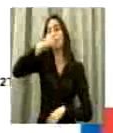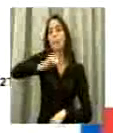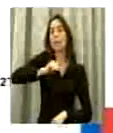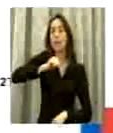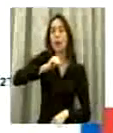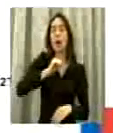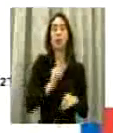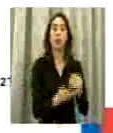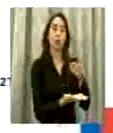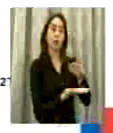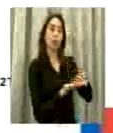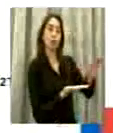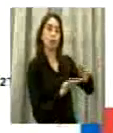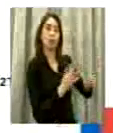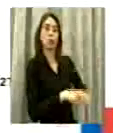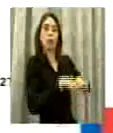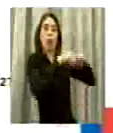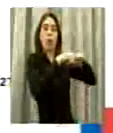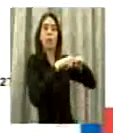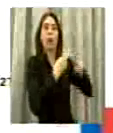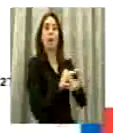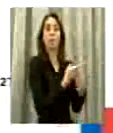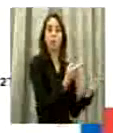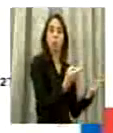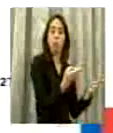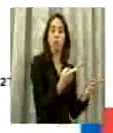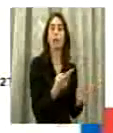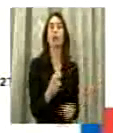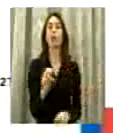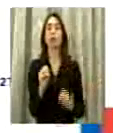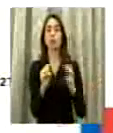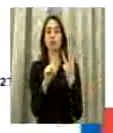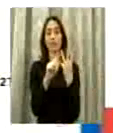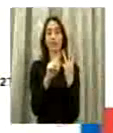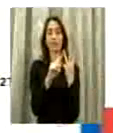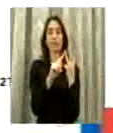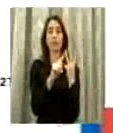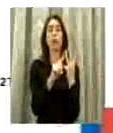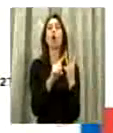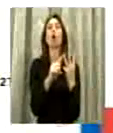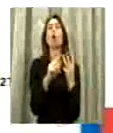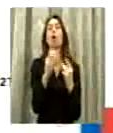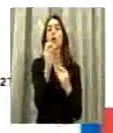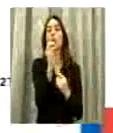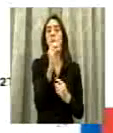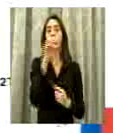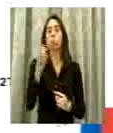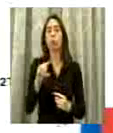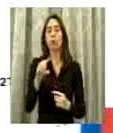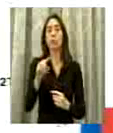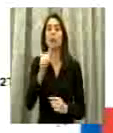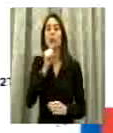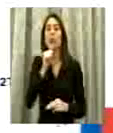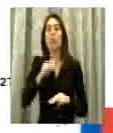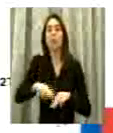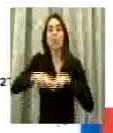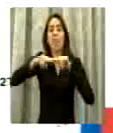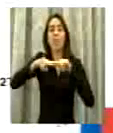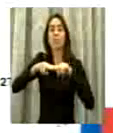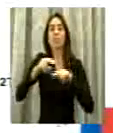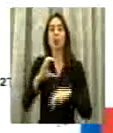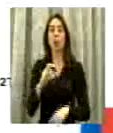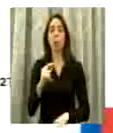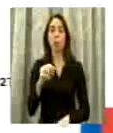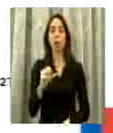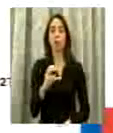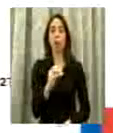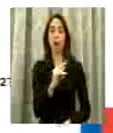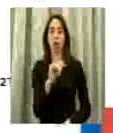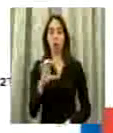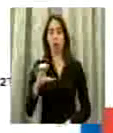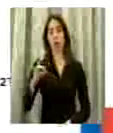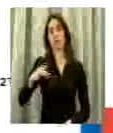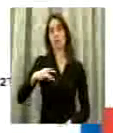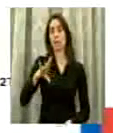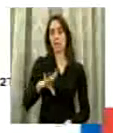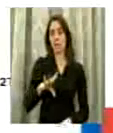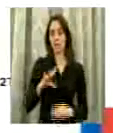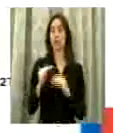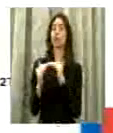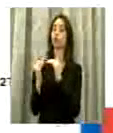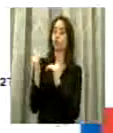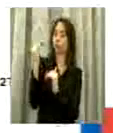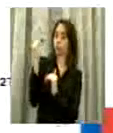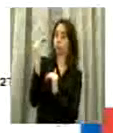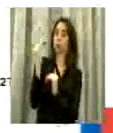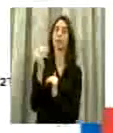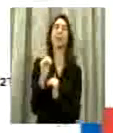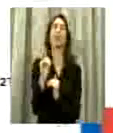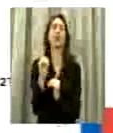un superávit público. Y tercero, los niveles de déficit de cuenta corriente son para Chile hoy día, si bien es cierto, han aumentado,